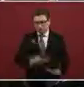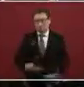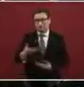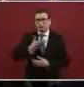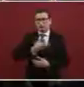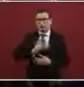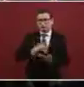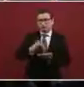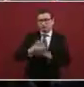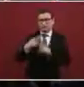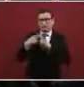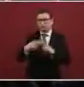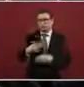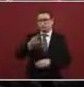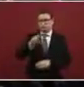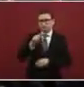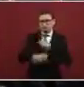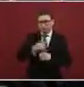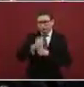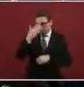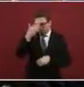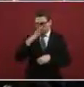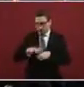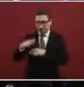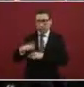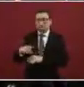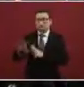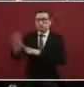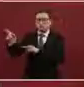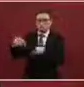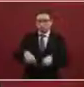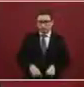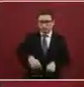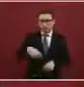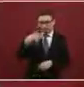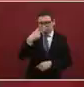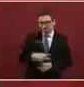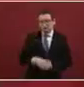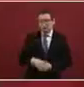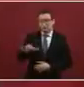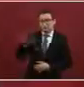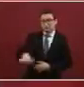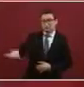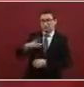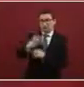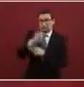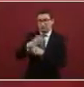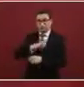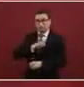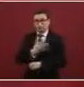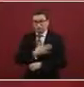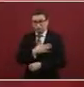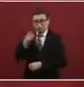los 80 años del comienzo del exilio republicano en México. La República Española, derrotada de